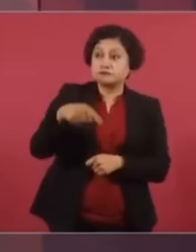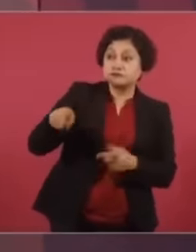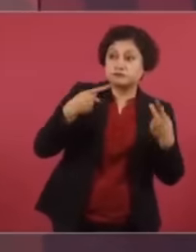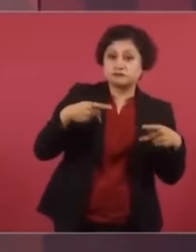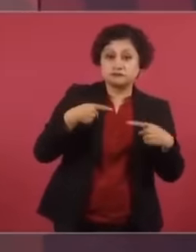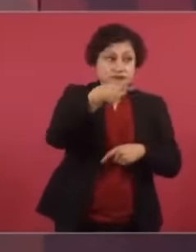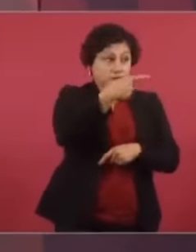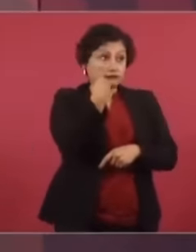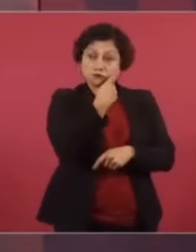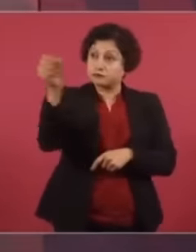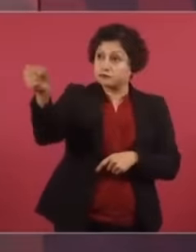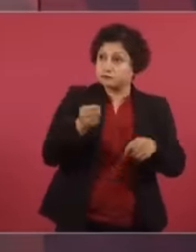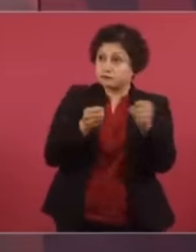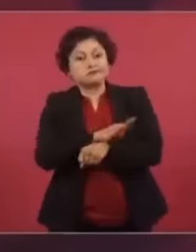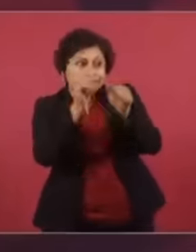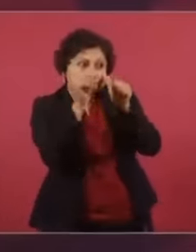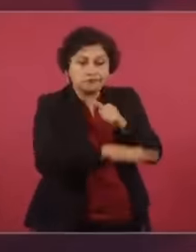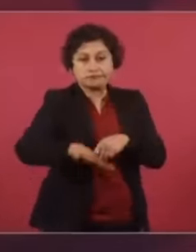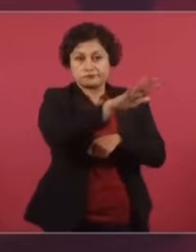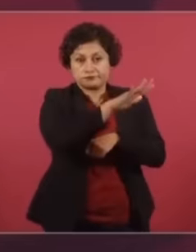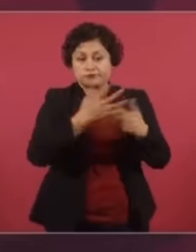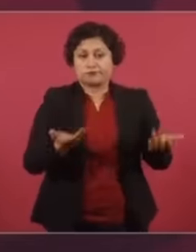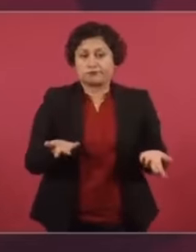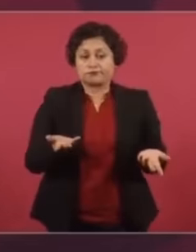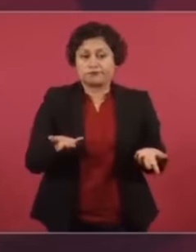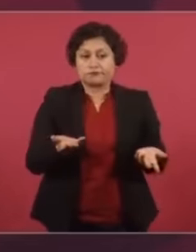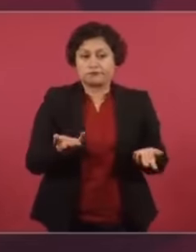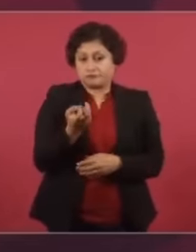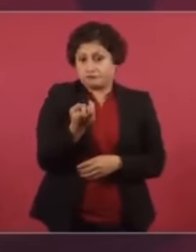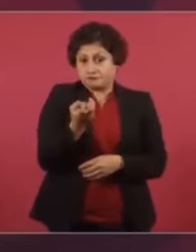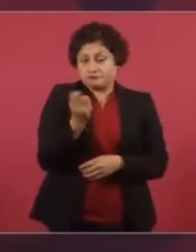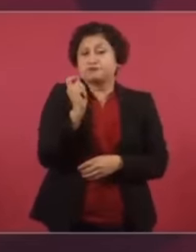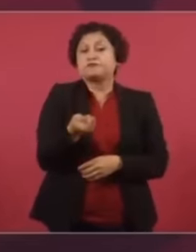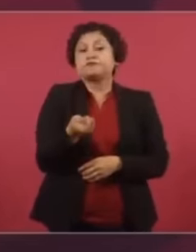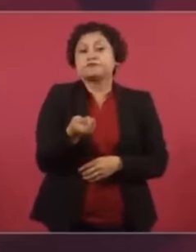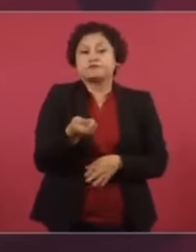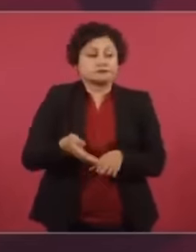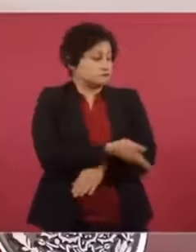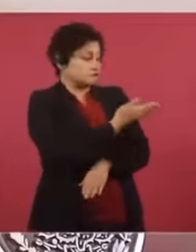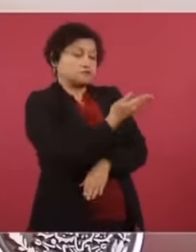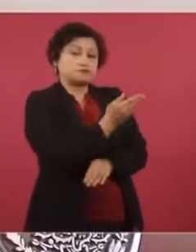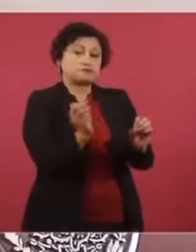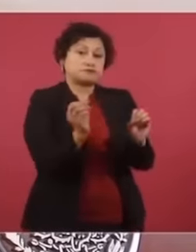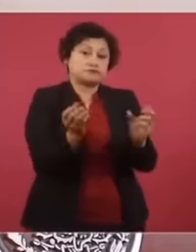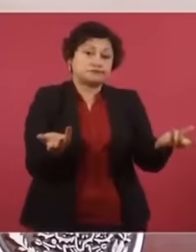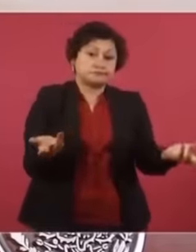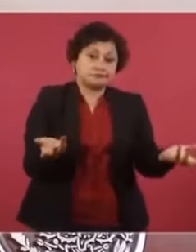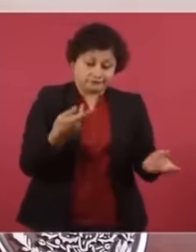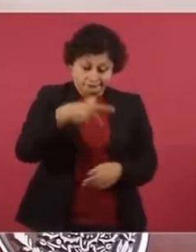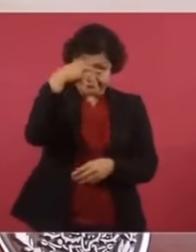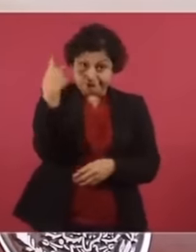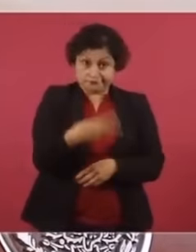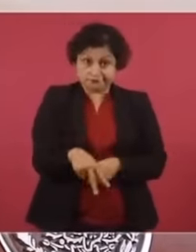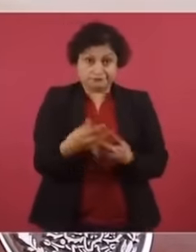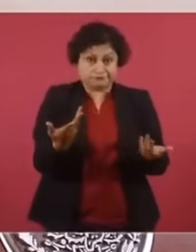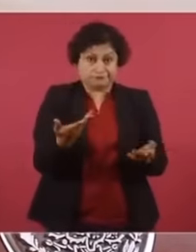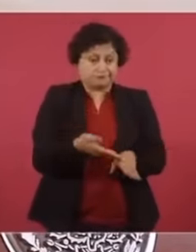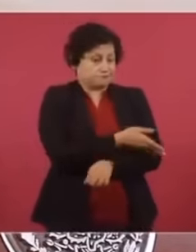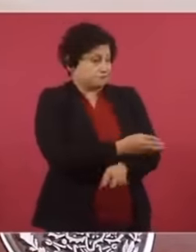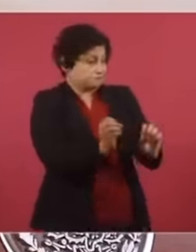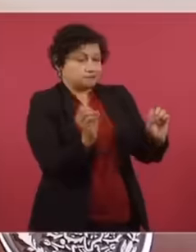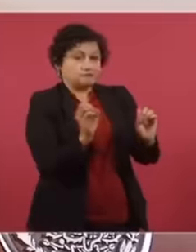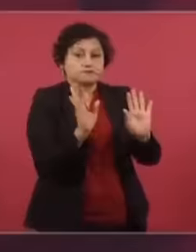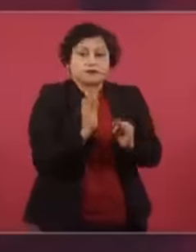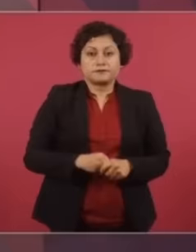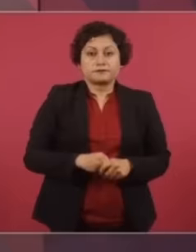atiendan al pueblo, gobiernen para el pueblo. Y eso, pues, no lo hemos vivido en nuestro país. Estamos apenas